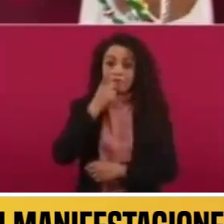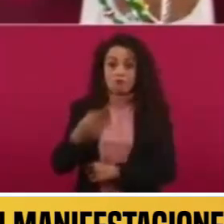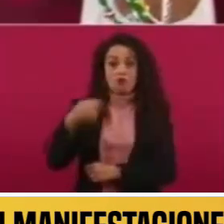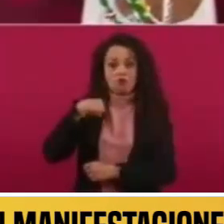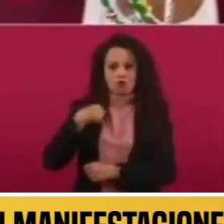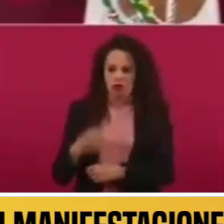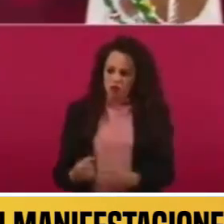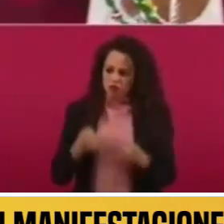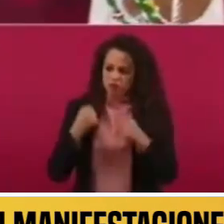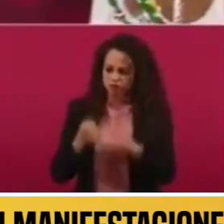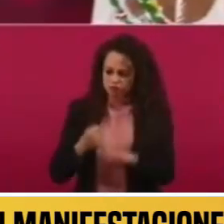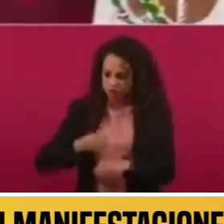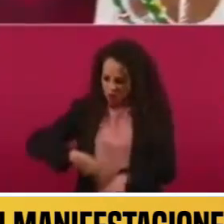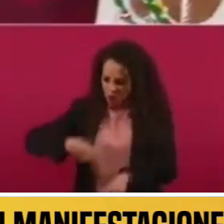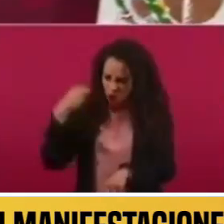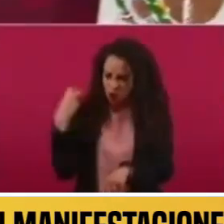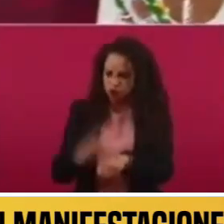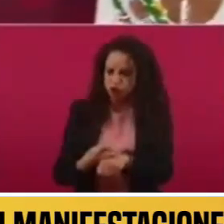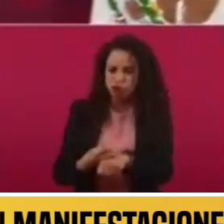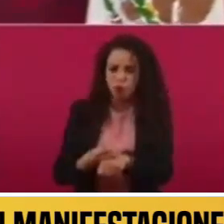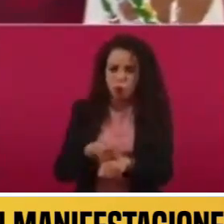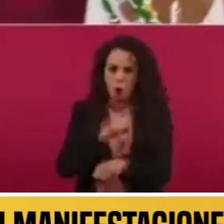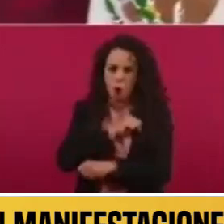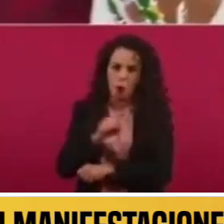dictaduras, sino que